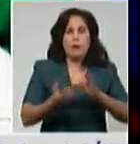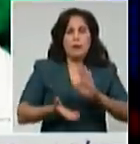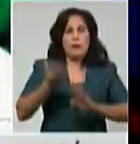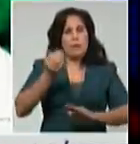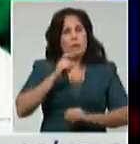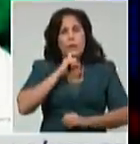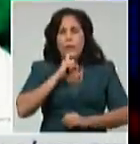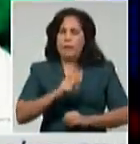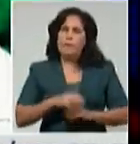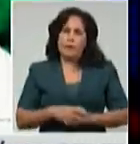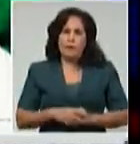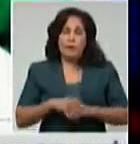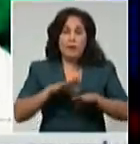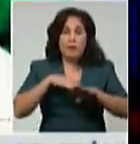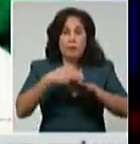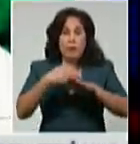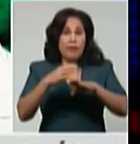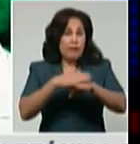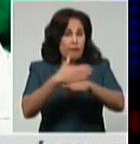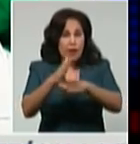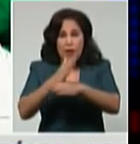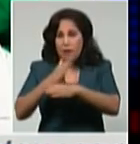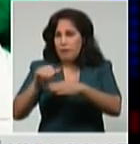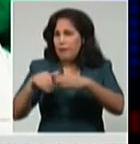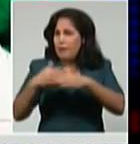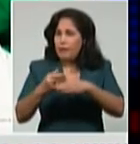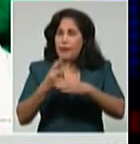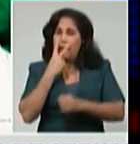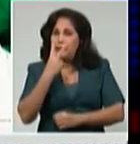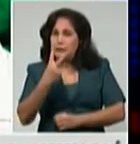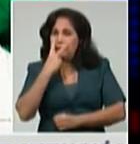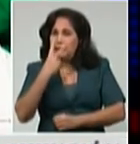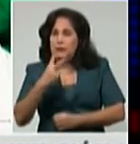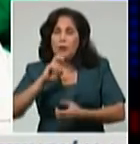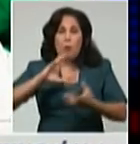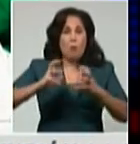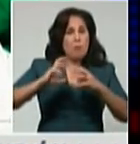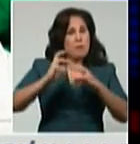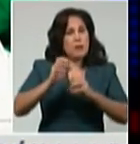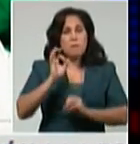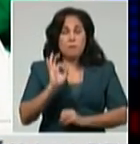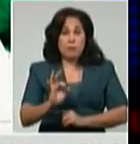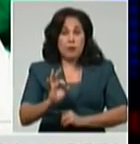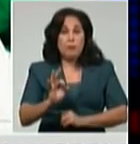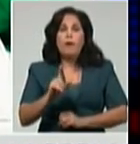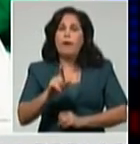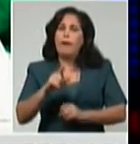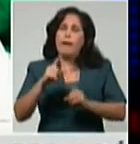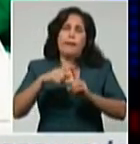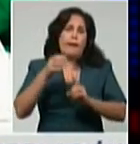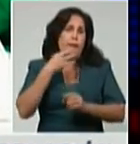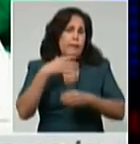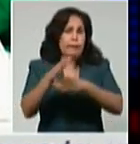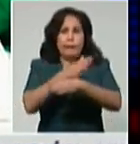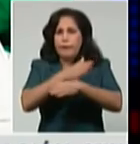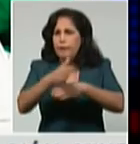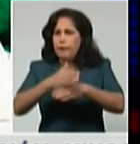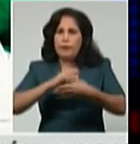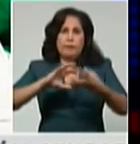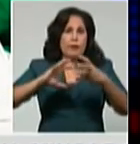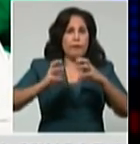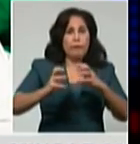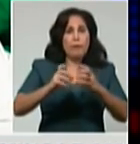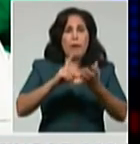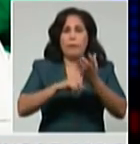después de varios días con complicaciones diarias con los cuales se aplicaban los protocolos, se trataba